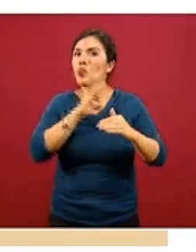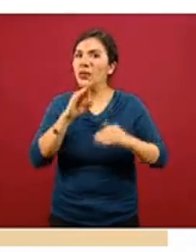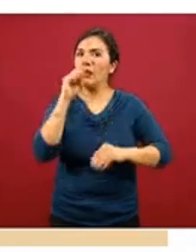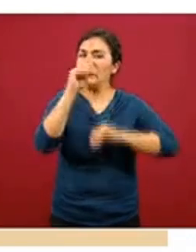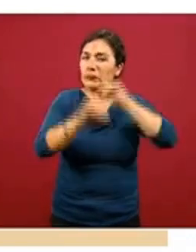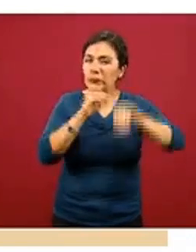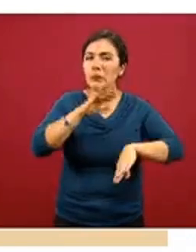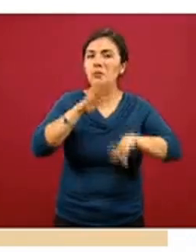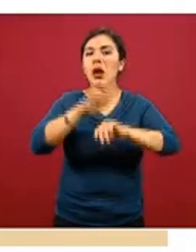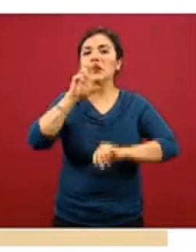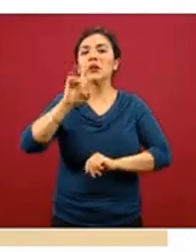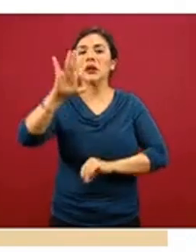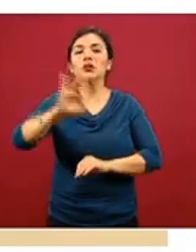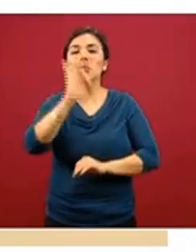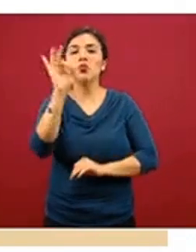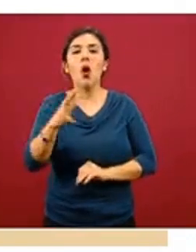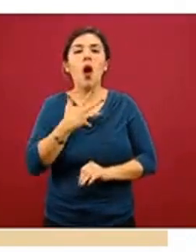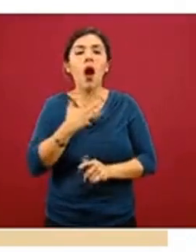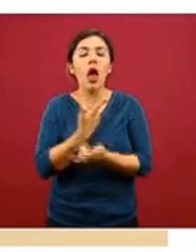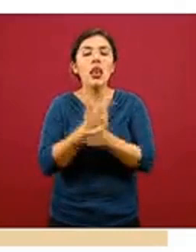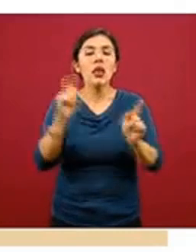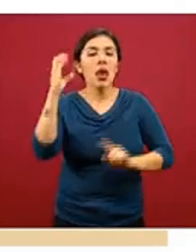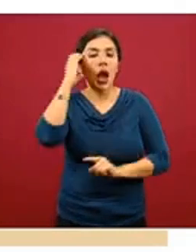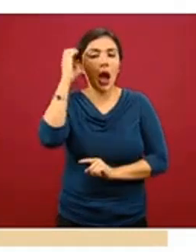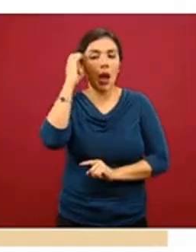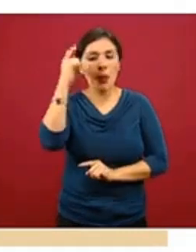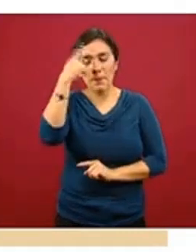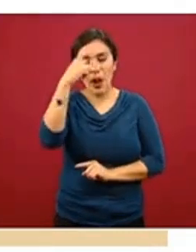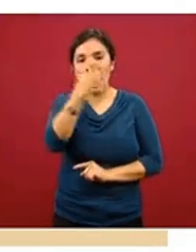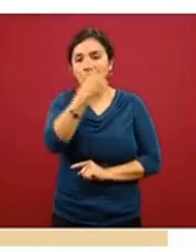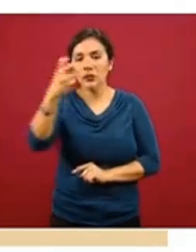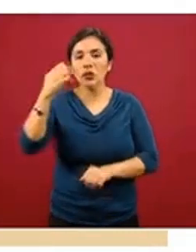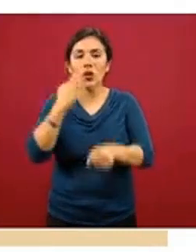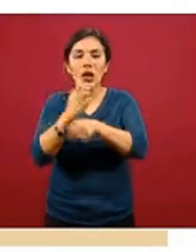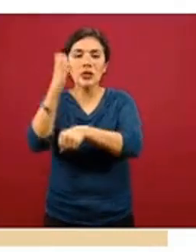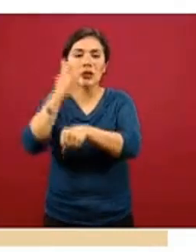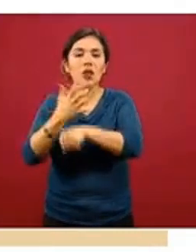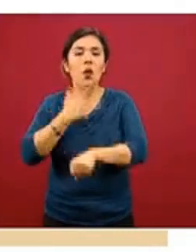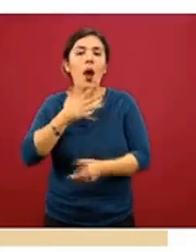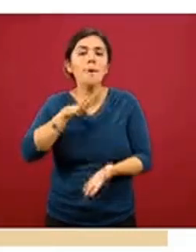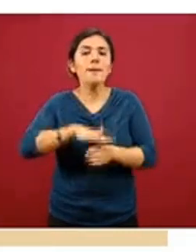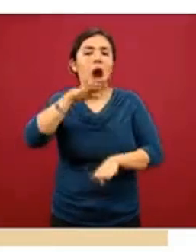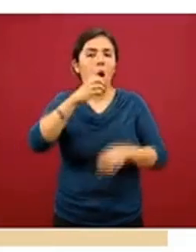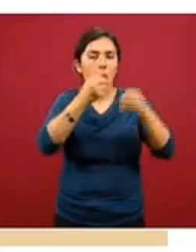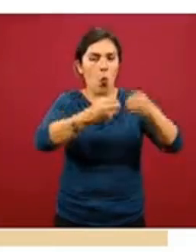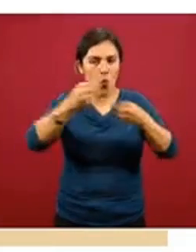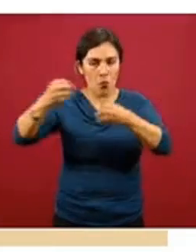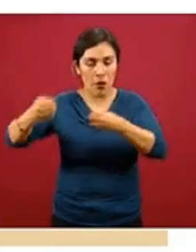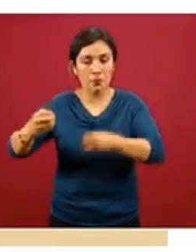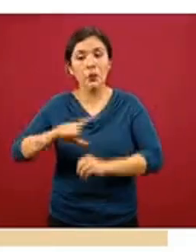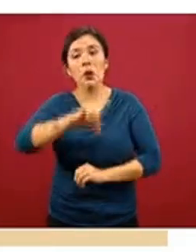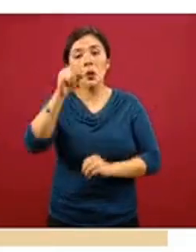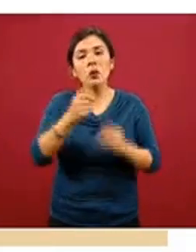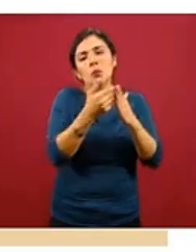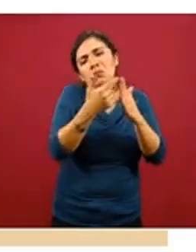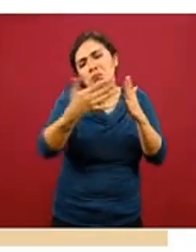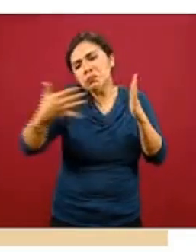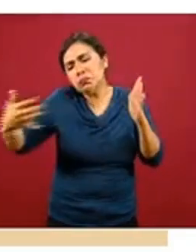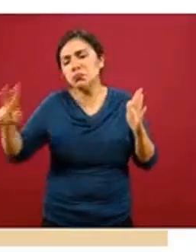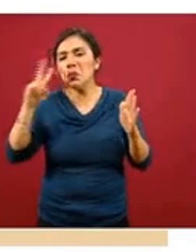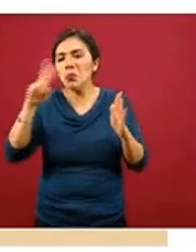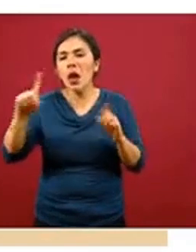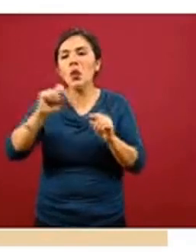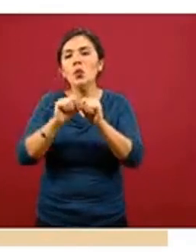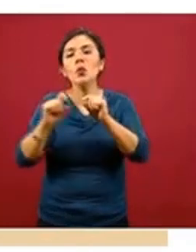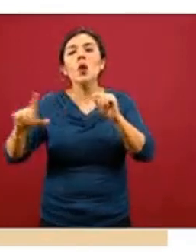mantenerla. 35% es ahora esta disponibilidad para las entidades que tienen mayor ocupación, y a medida que vamos avanzando, esta